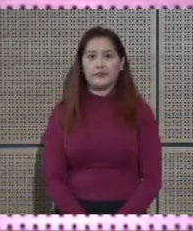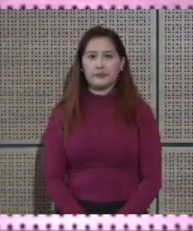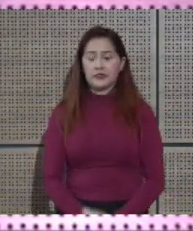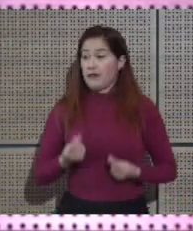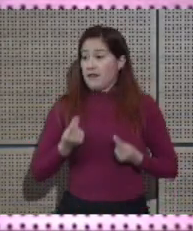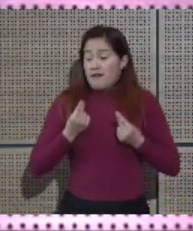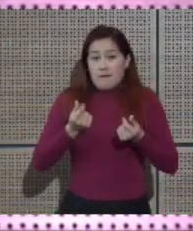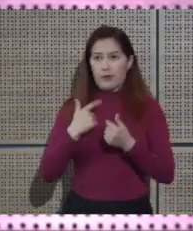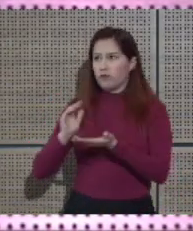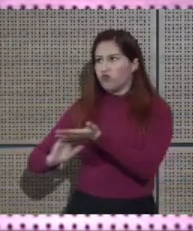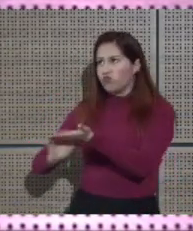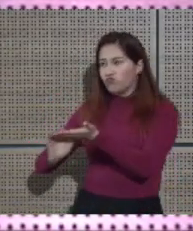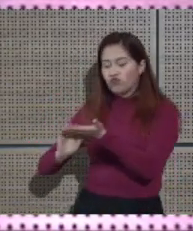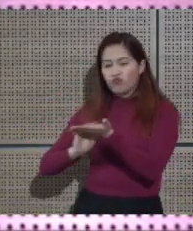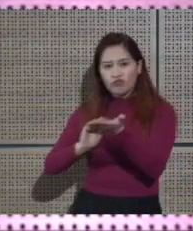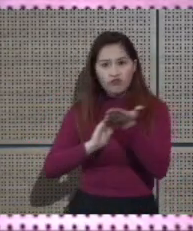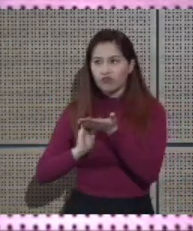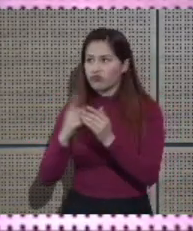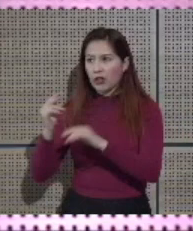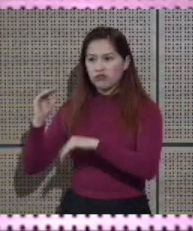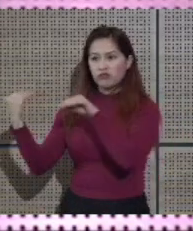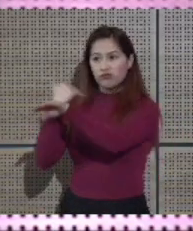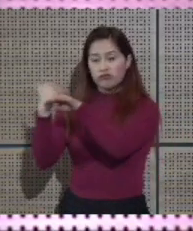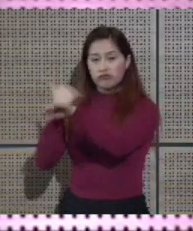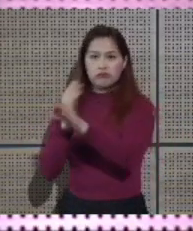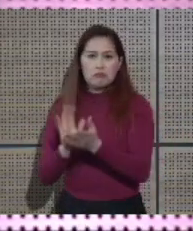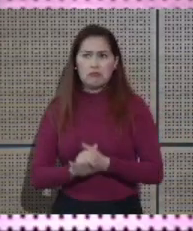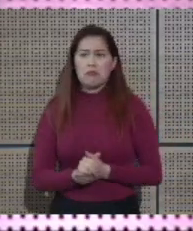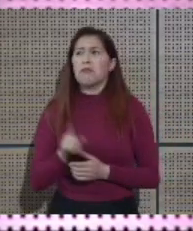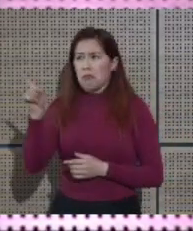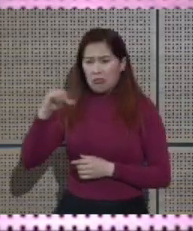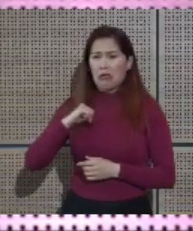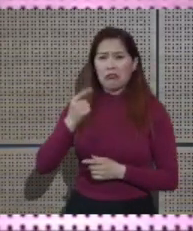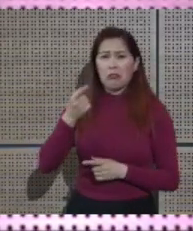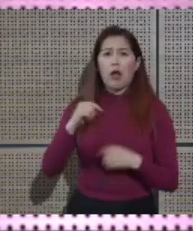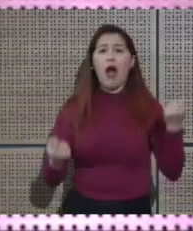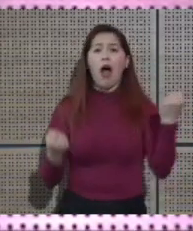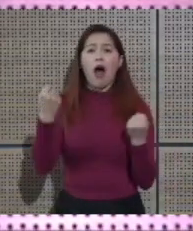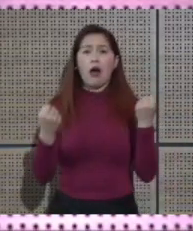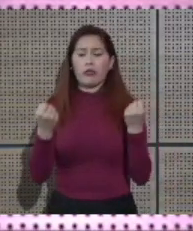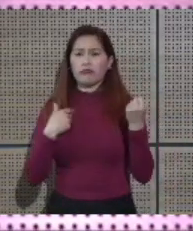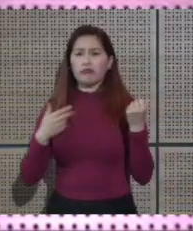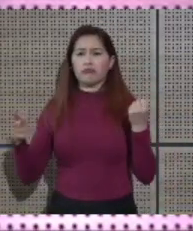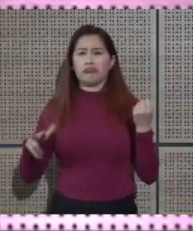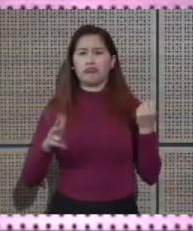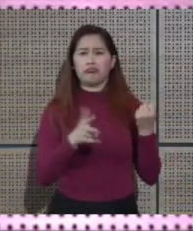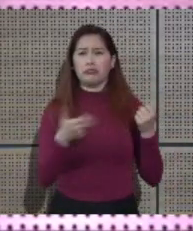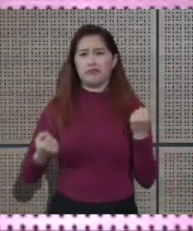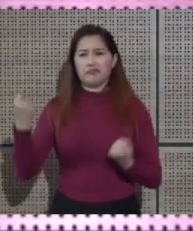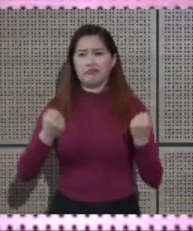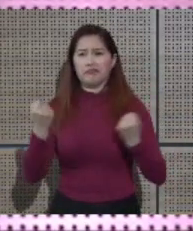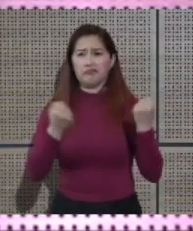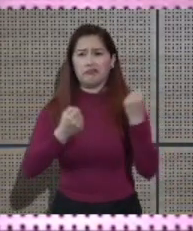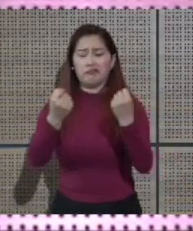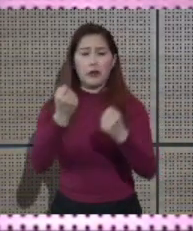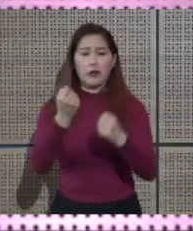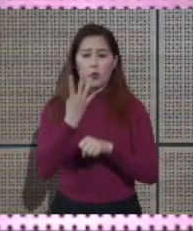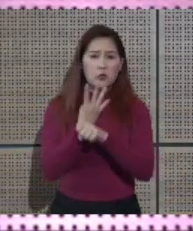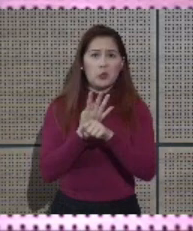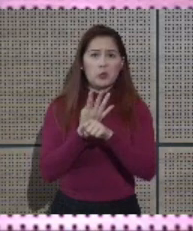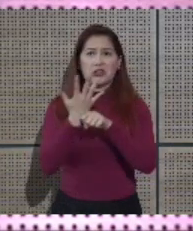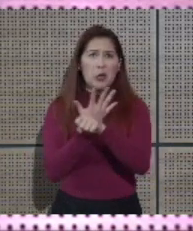2 horas y media. Si uno toma un auto, con las autopistas extraordinarias que tiene, llega en 4 horas y media, 5 horas